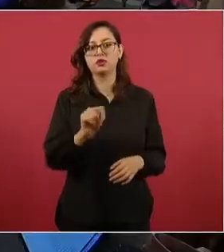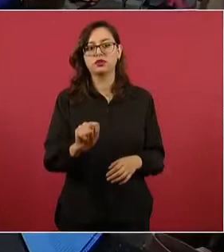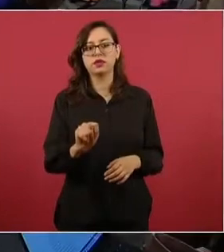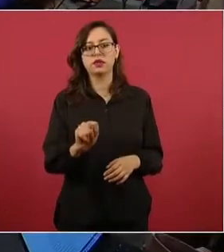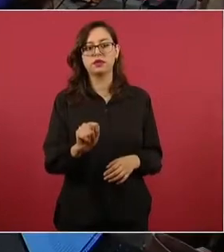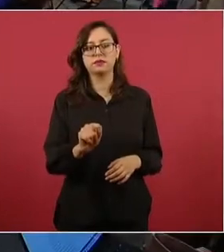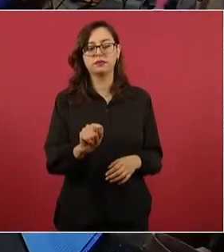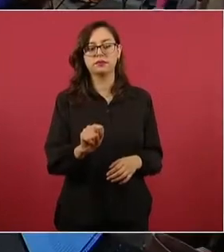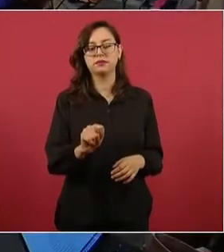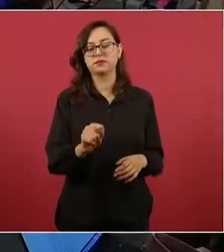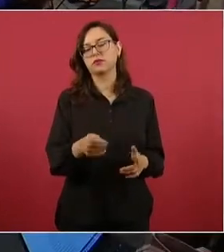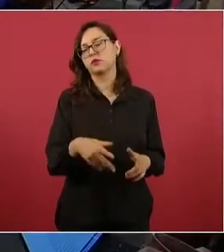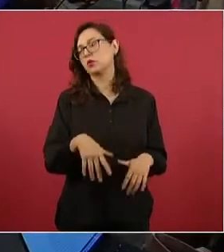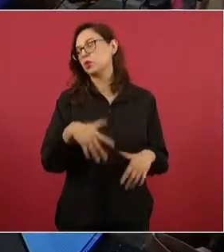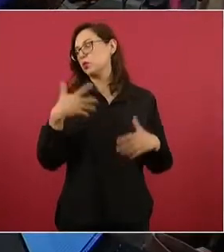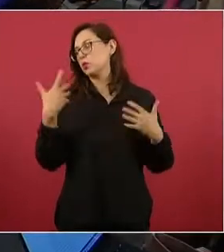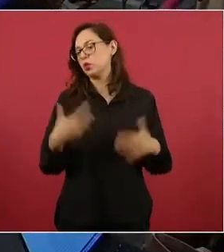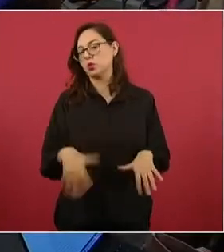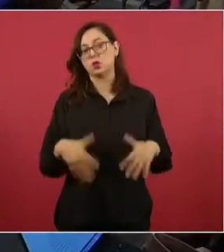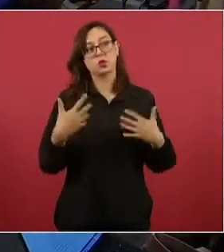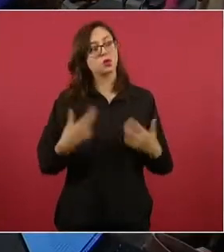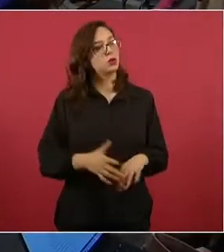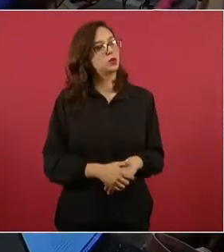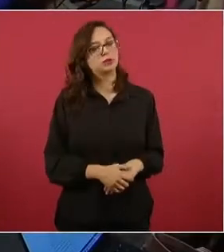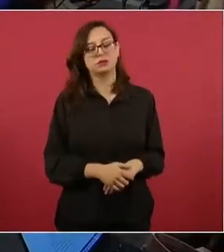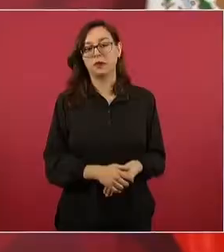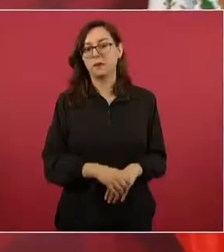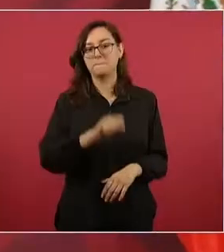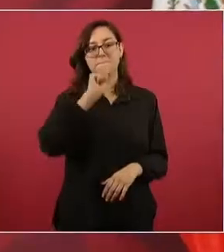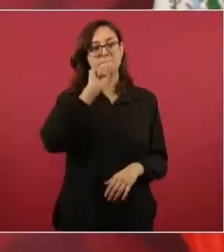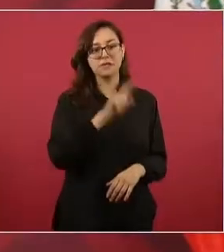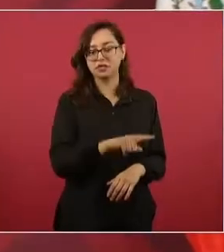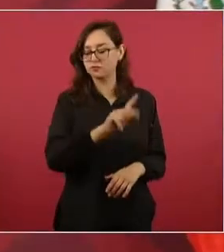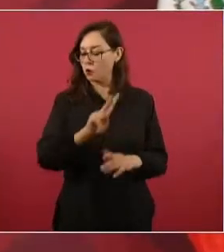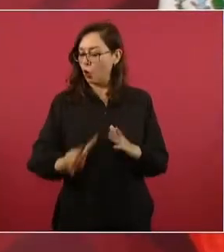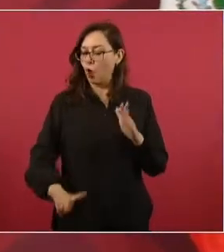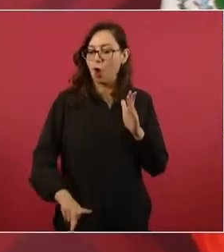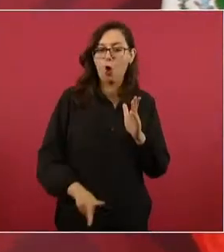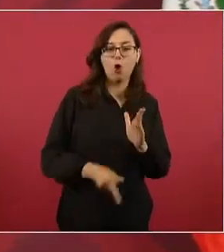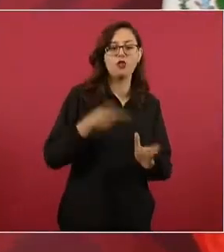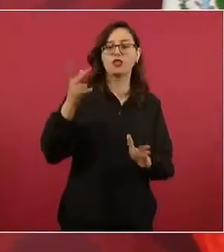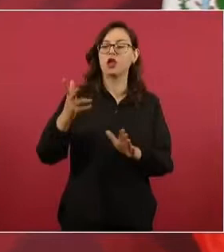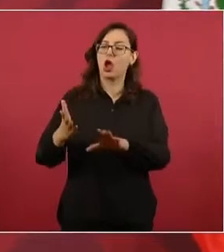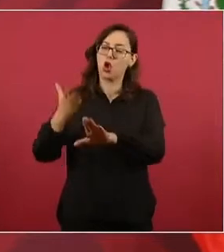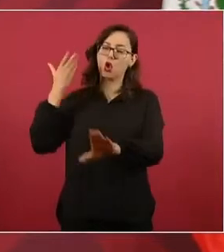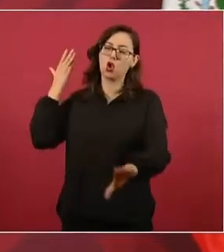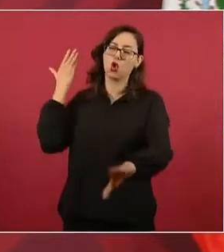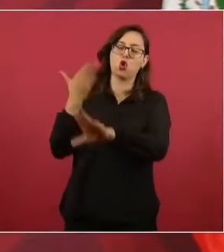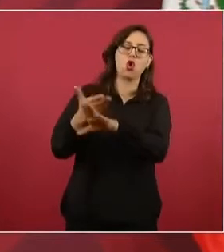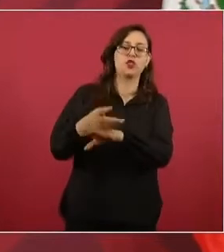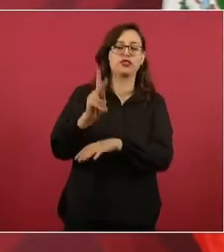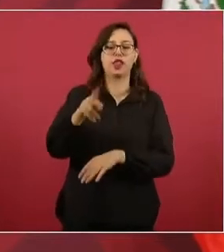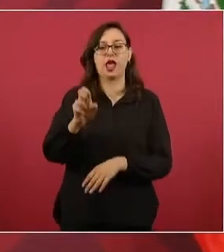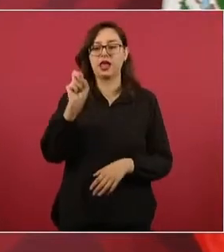sí, se lanza contra Ken Salazar, el embajador